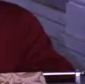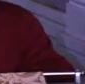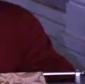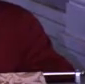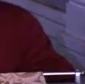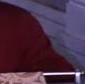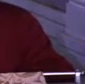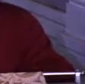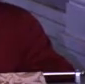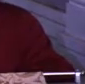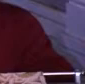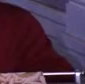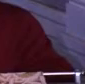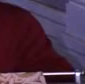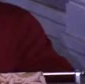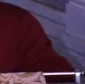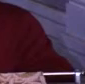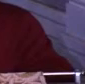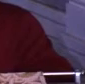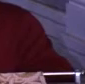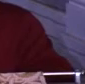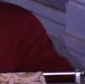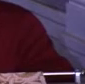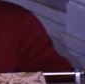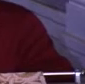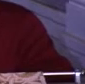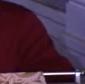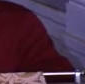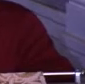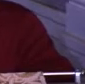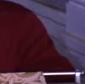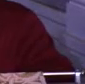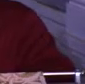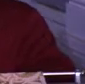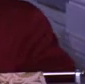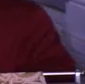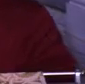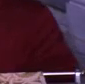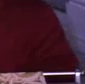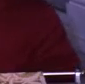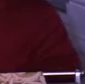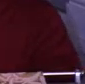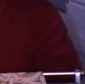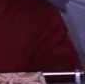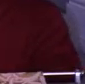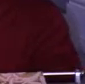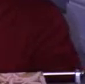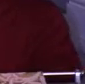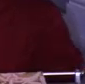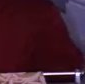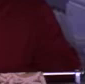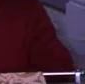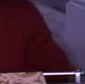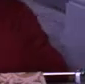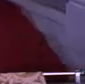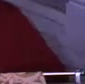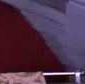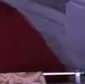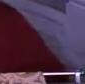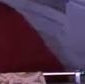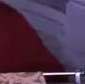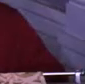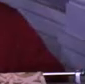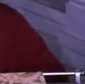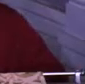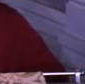encontrarán a un bebé envuelto en retazos de tela, acostado en un pesebre. De